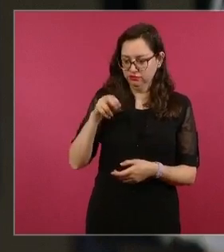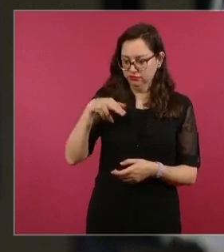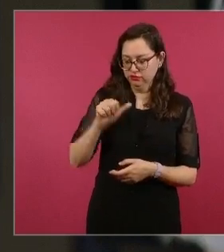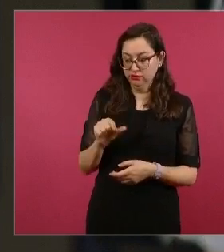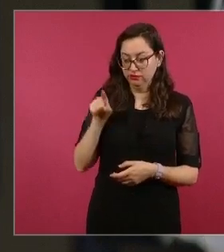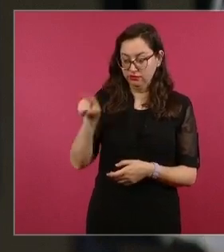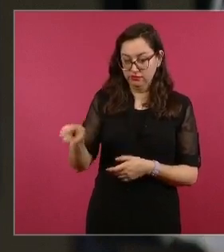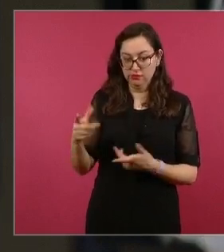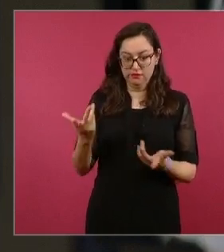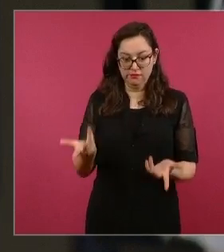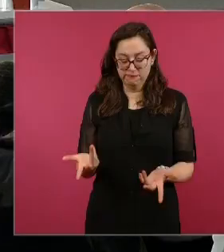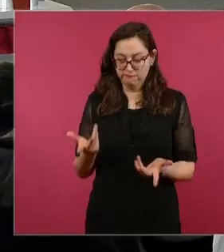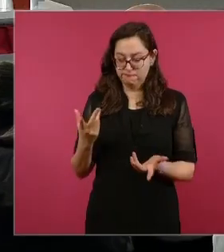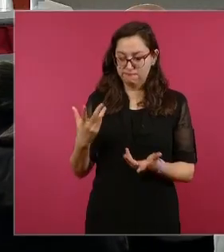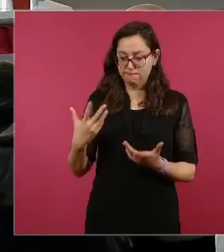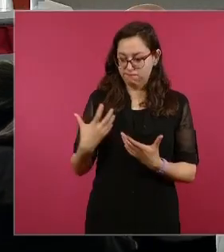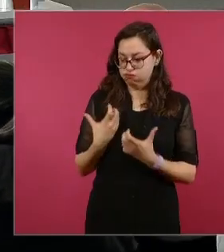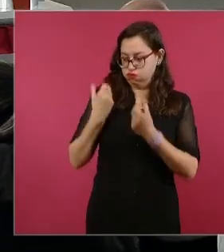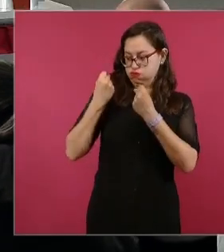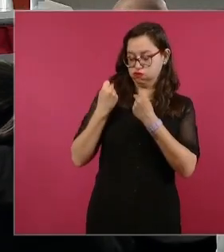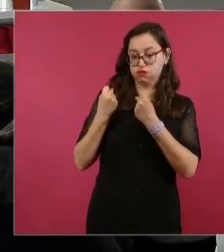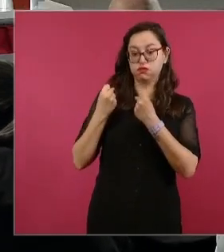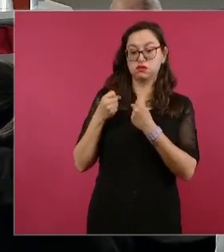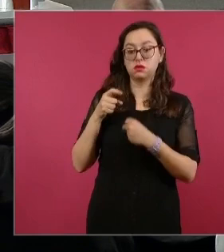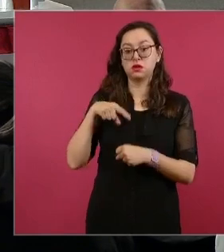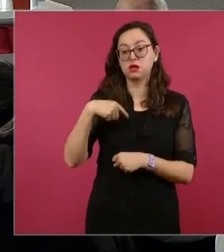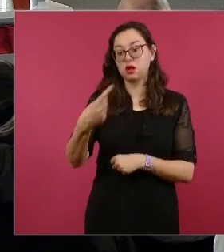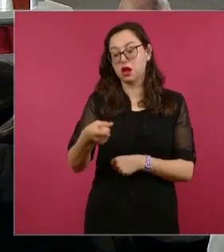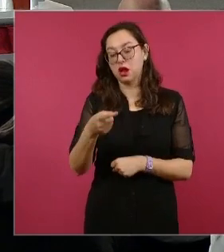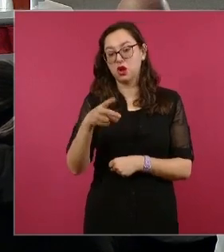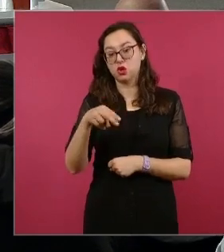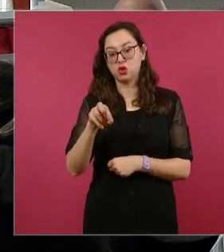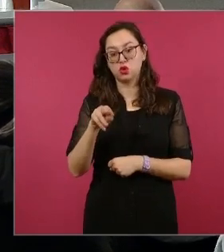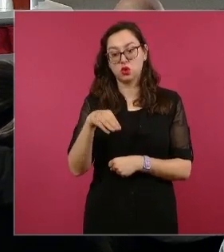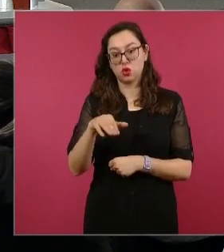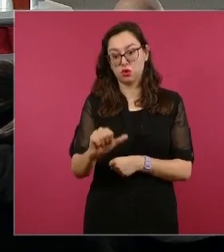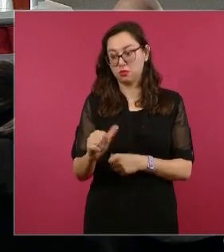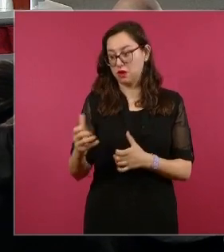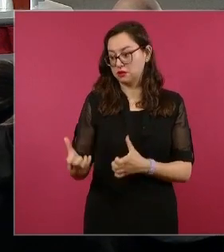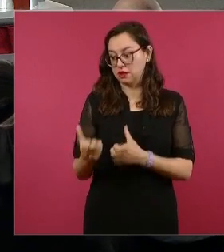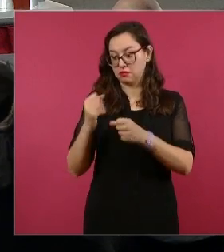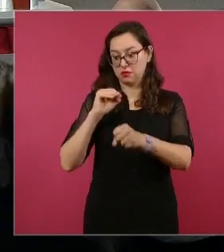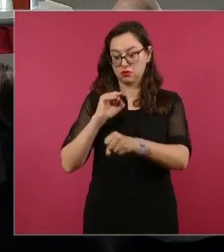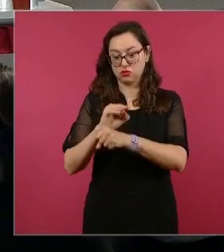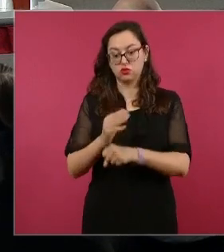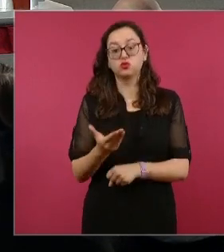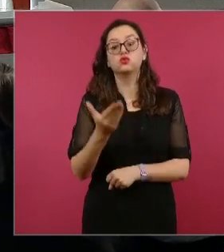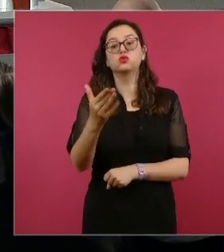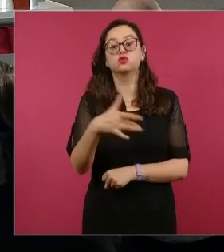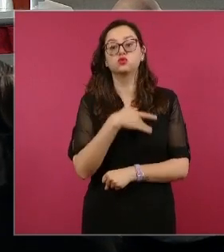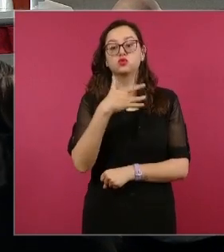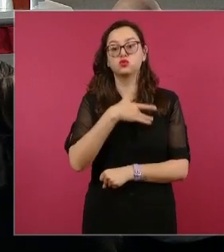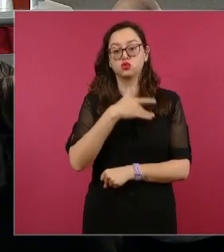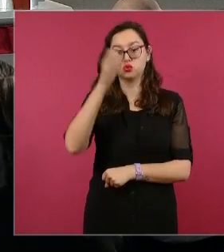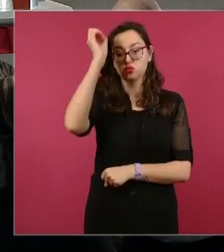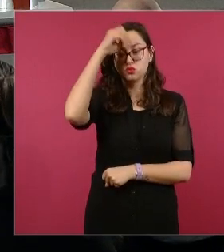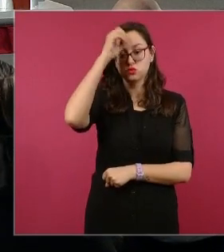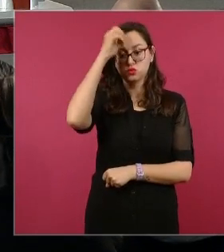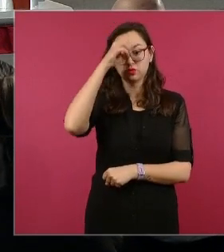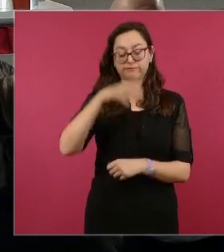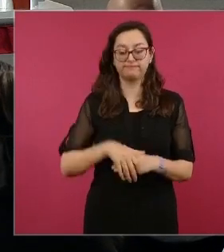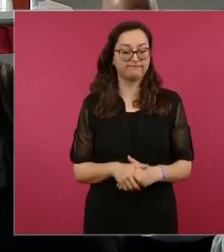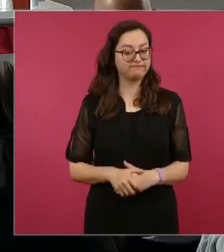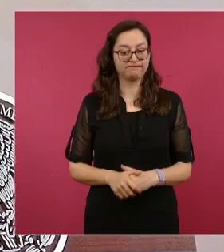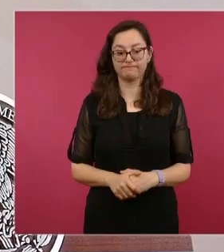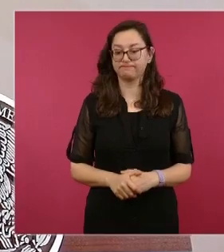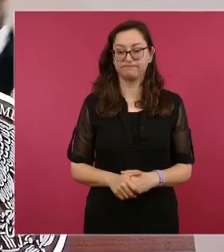textual, dijo que había salvado el pellejo a Norma Otilia. ¿Cómo le merece esta? ¿Qué opinión merece? Pues